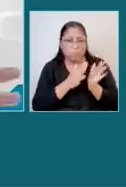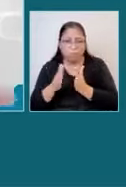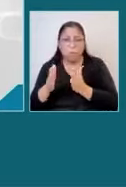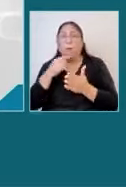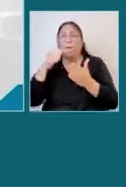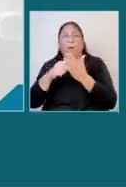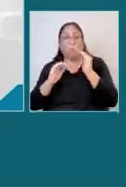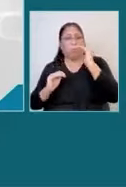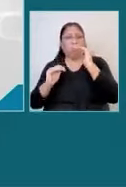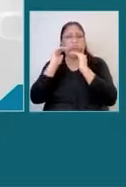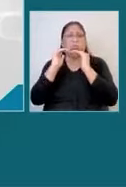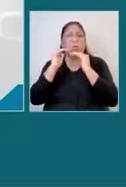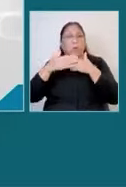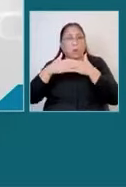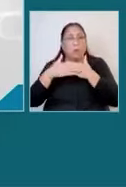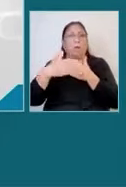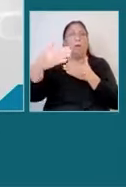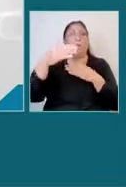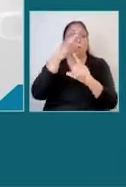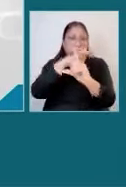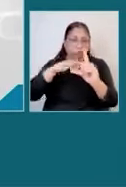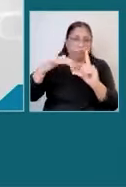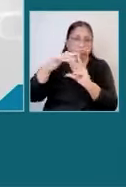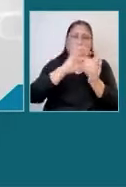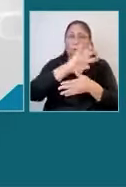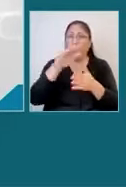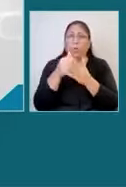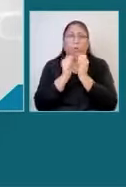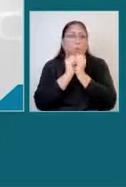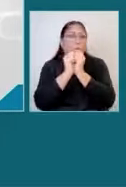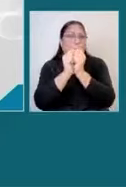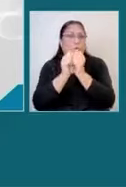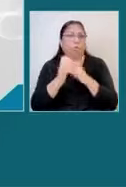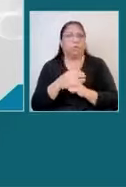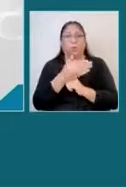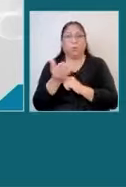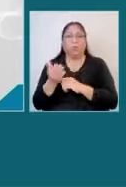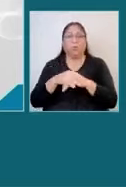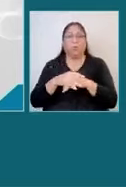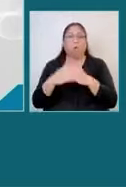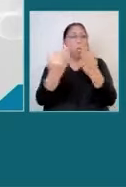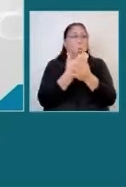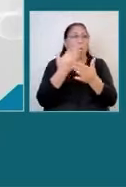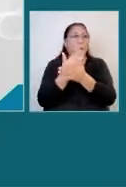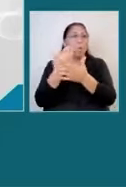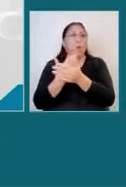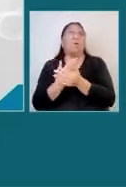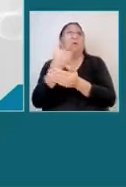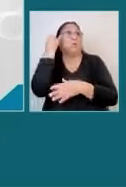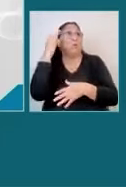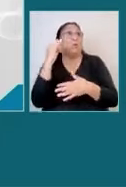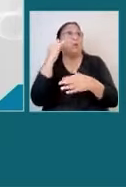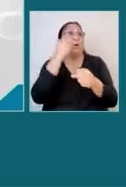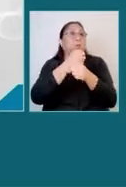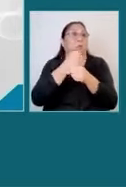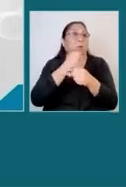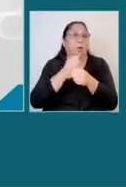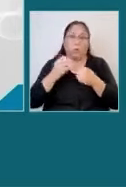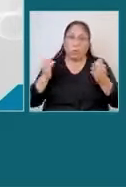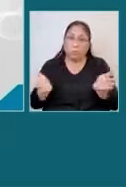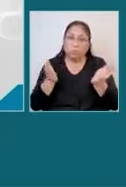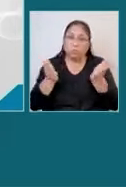esas brechas y poder avanzar como ecosistema, ¿no? Entonces, tanto con los esquemas de innovación abierta como con los esquemas de dinamización